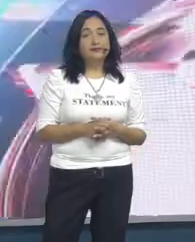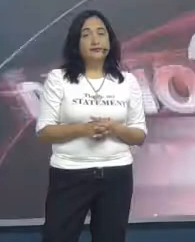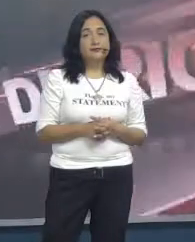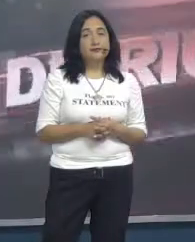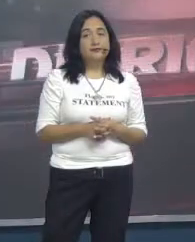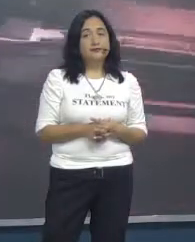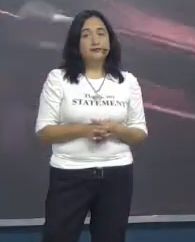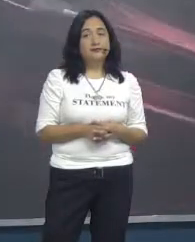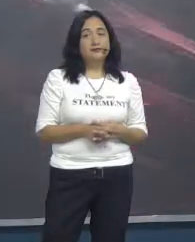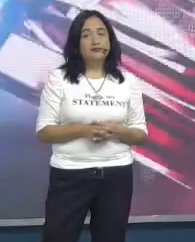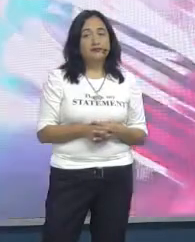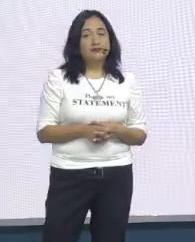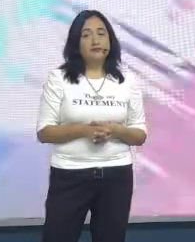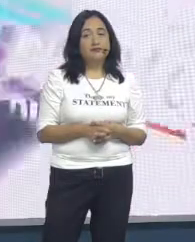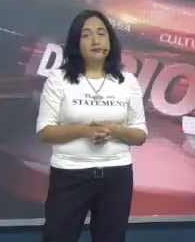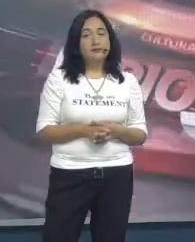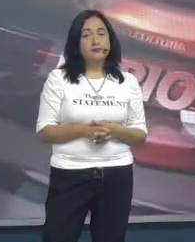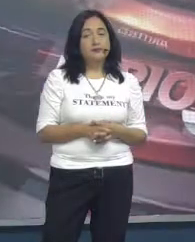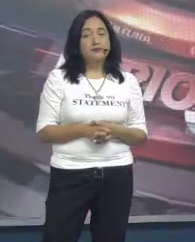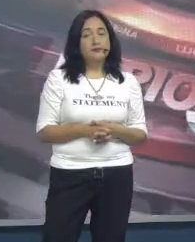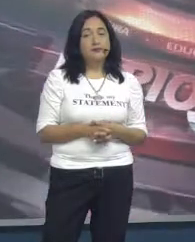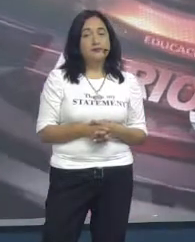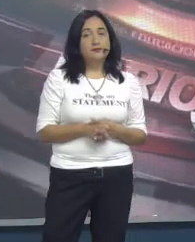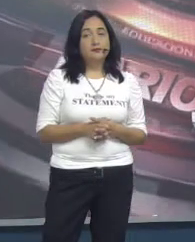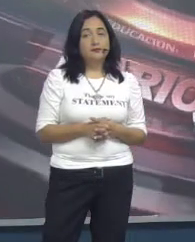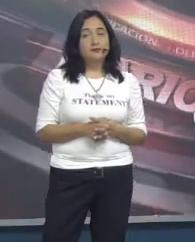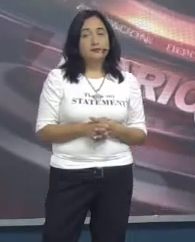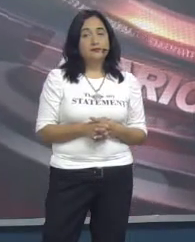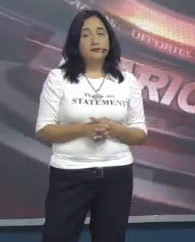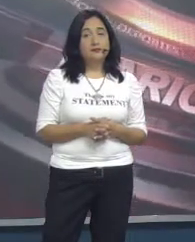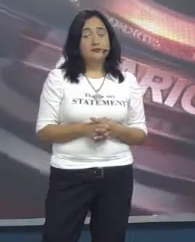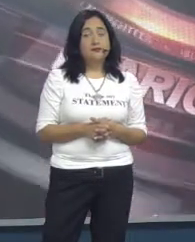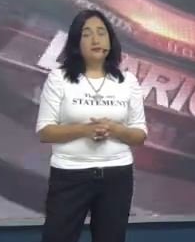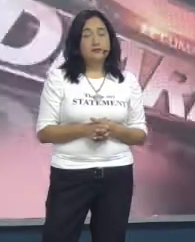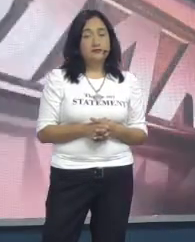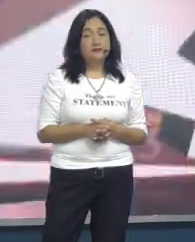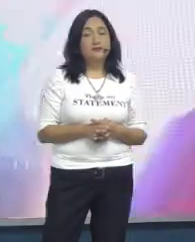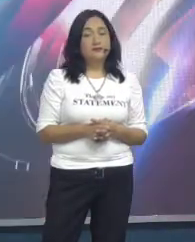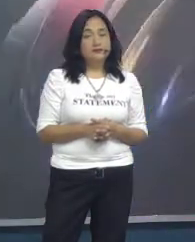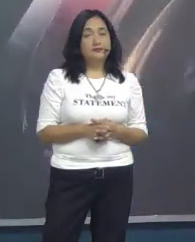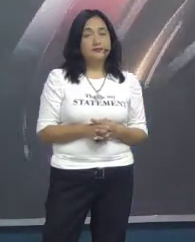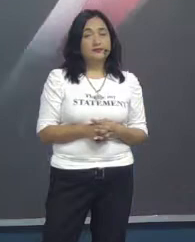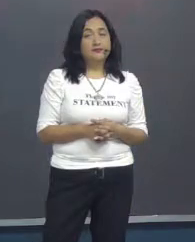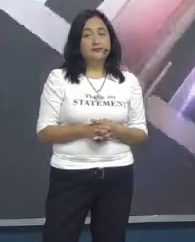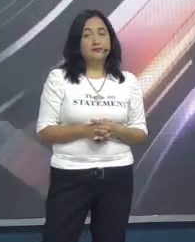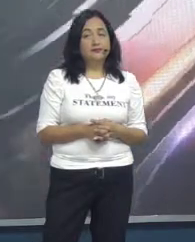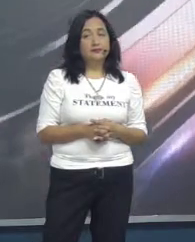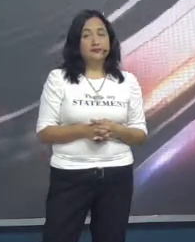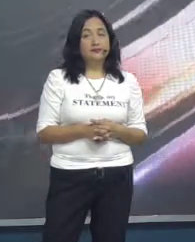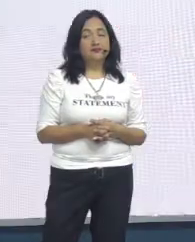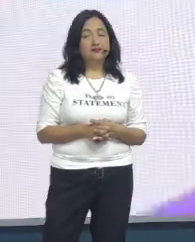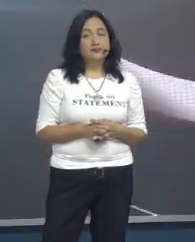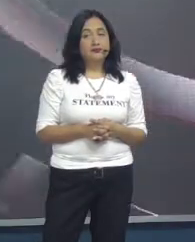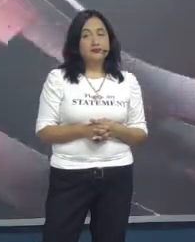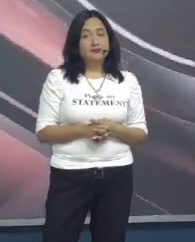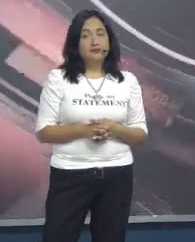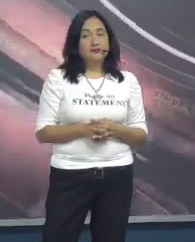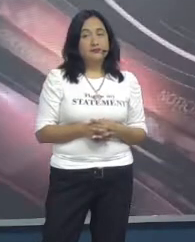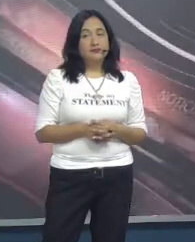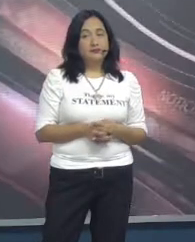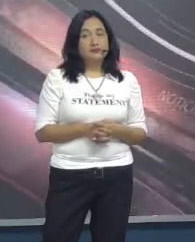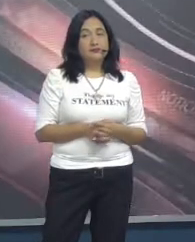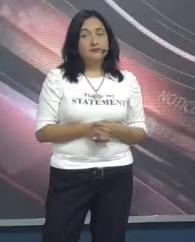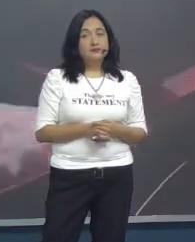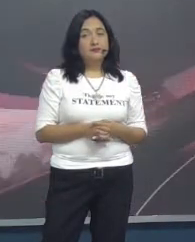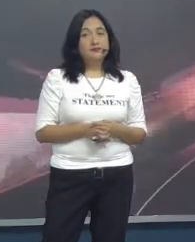trabajo nuevo, alguna situación, entonces la información se va cambiando, no solo de inscripción, sino de cómo va variando